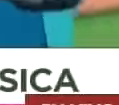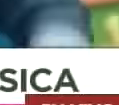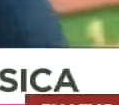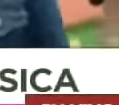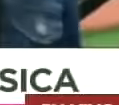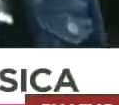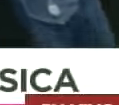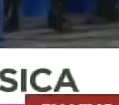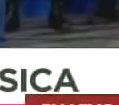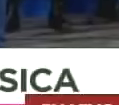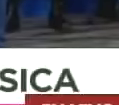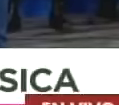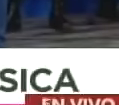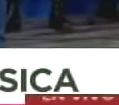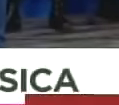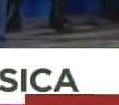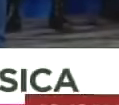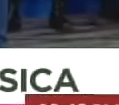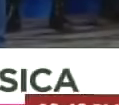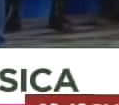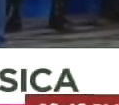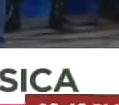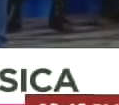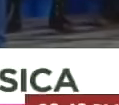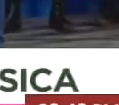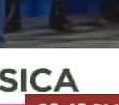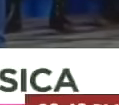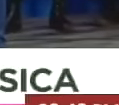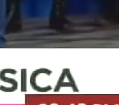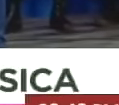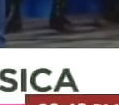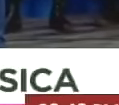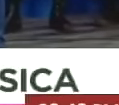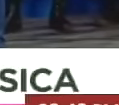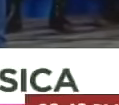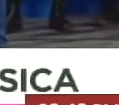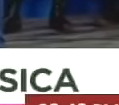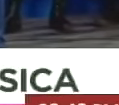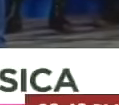mejor y seguro, es mejor y